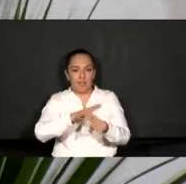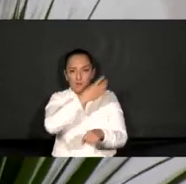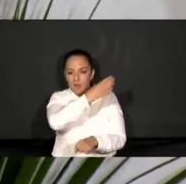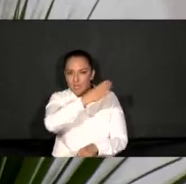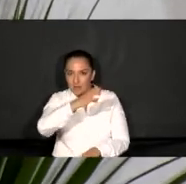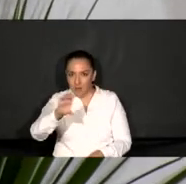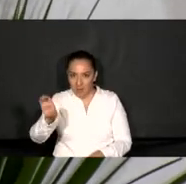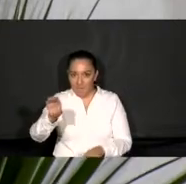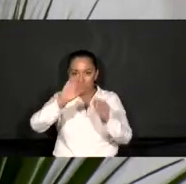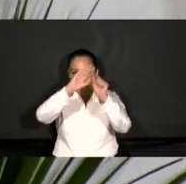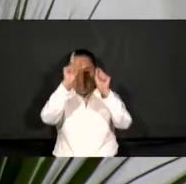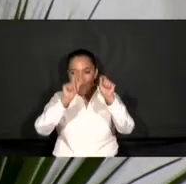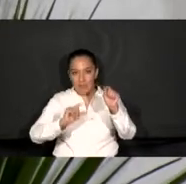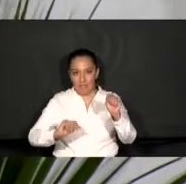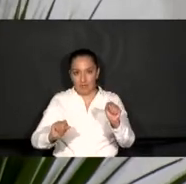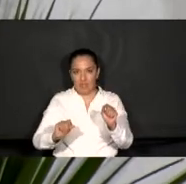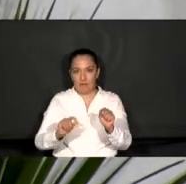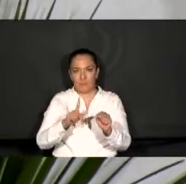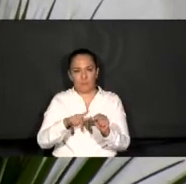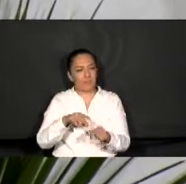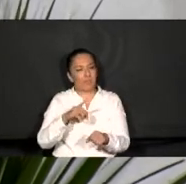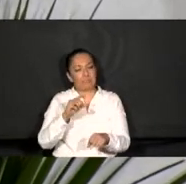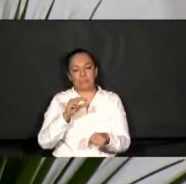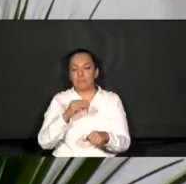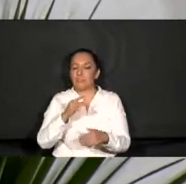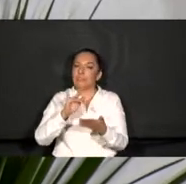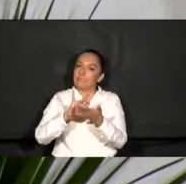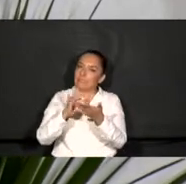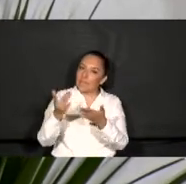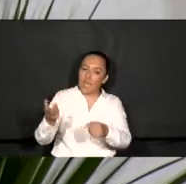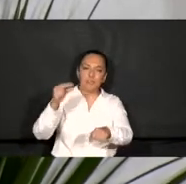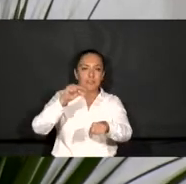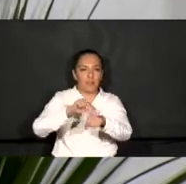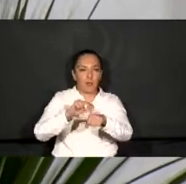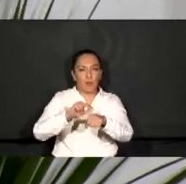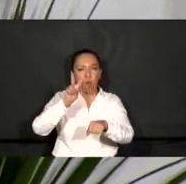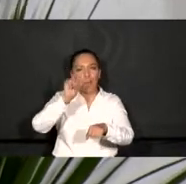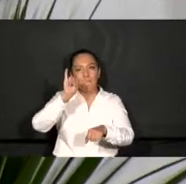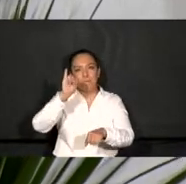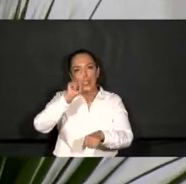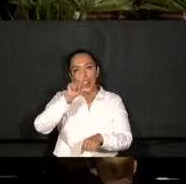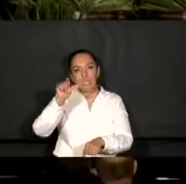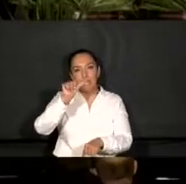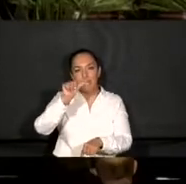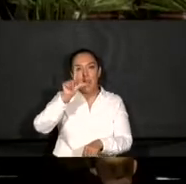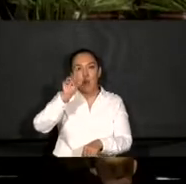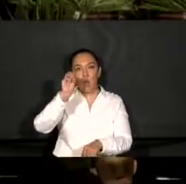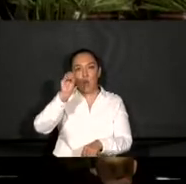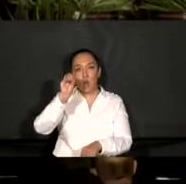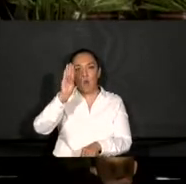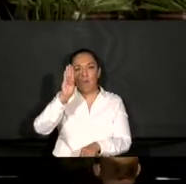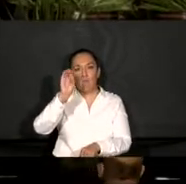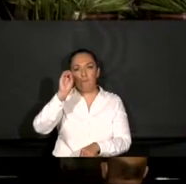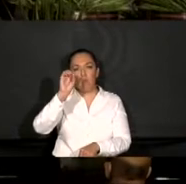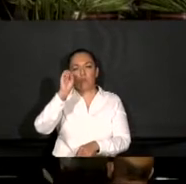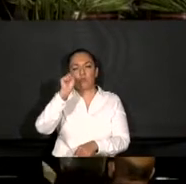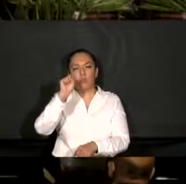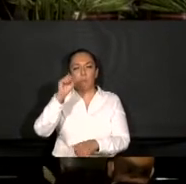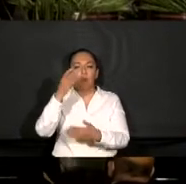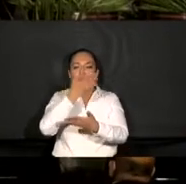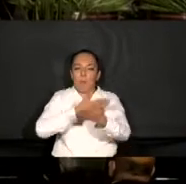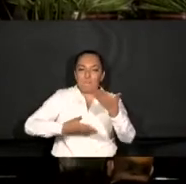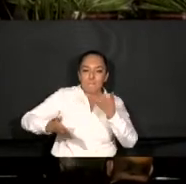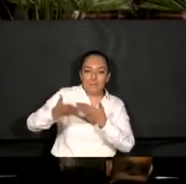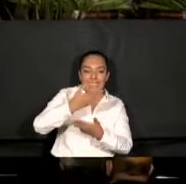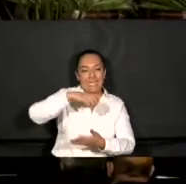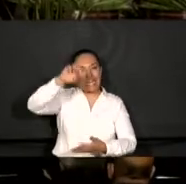Rural, al doctor Víctor Manuel Villalobos, gracias doctor por compartir su experiencia y talento con nosotros. Ya se me hace que no